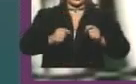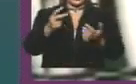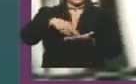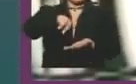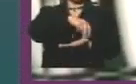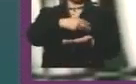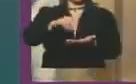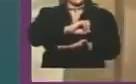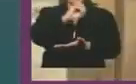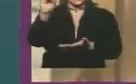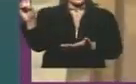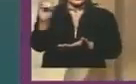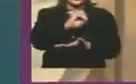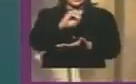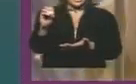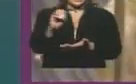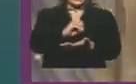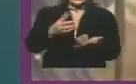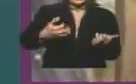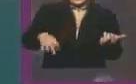Y el merengue oriental.